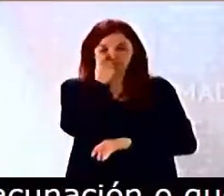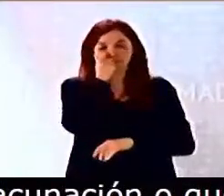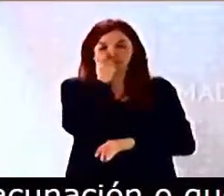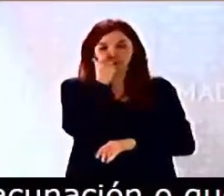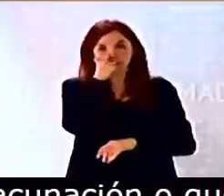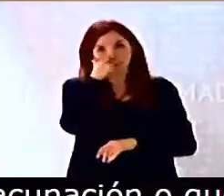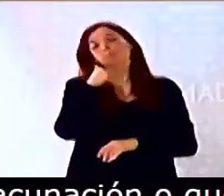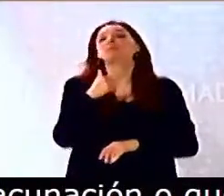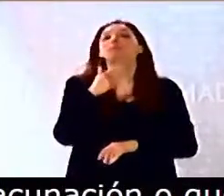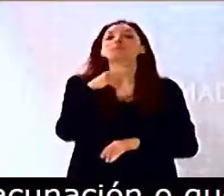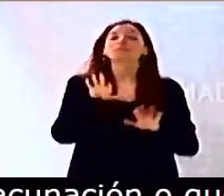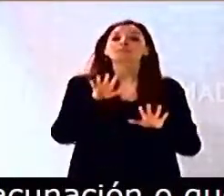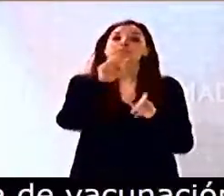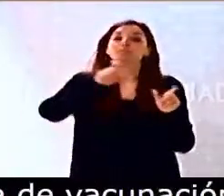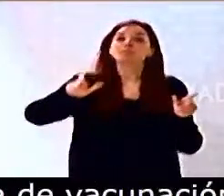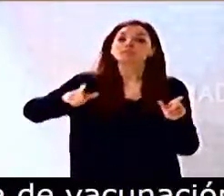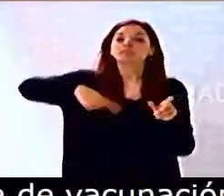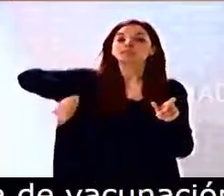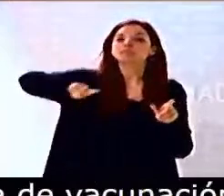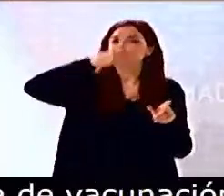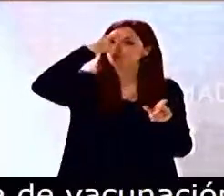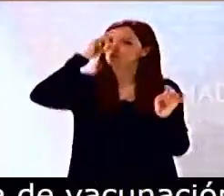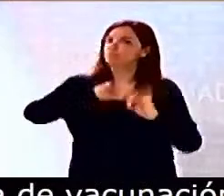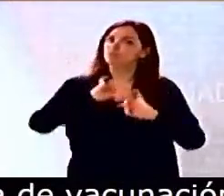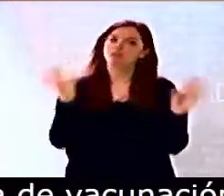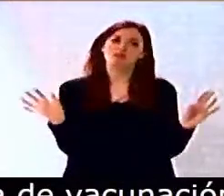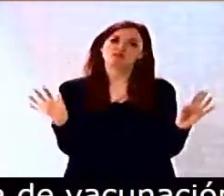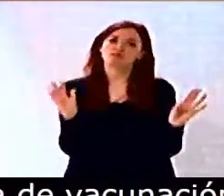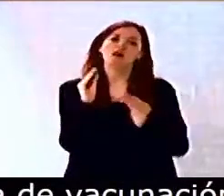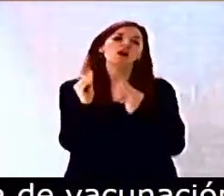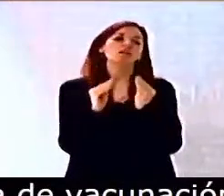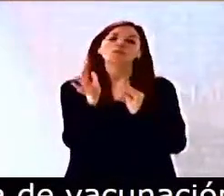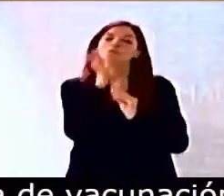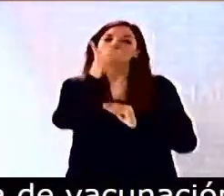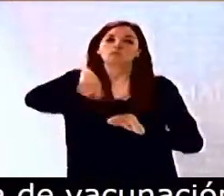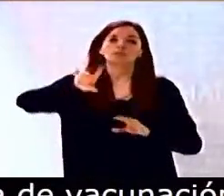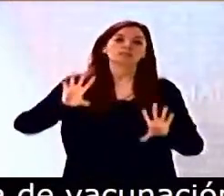pero que tenga clara la ciudadanía que lo hacemos por su seguridad.